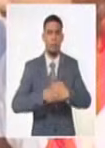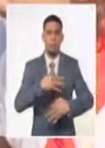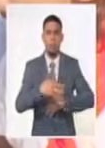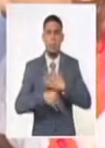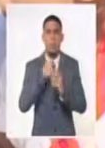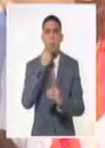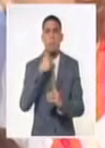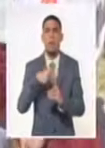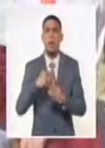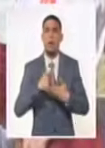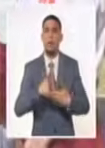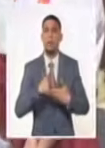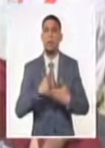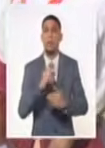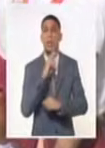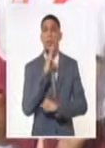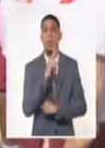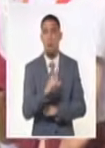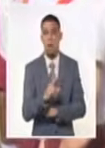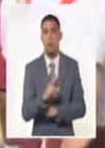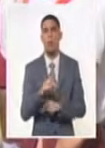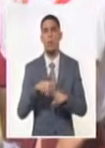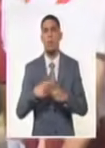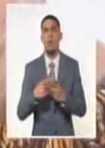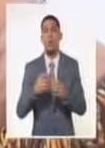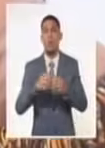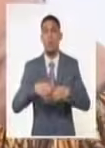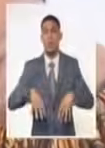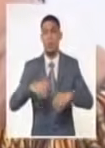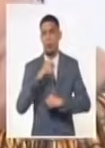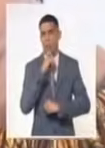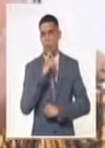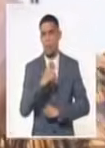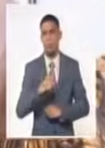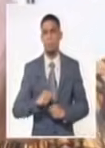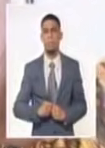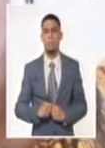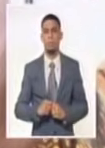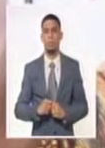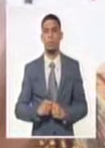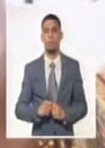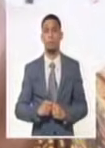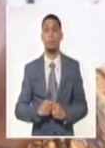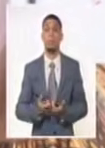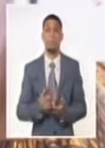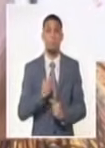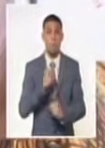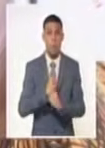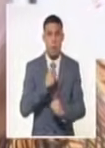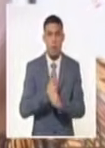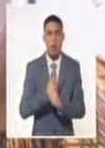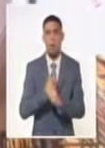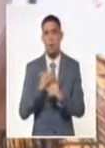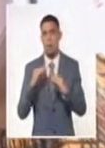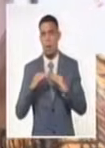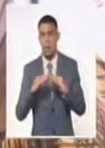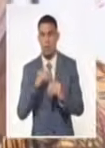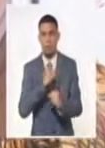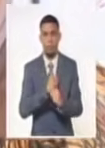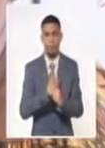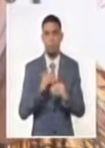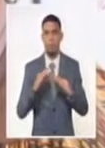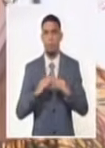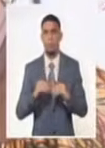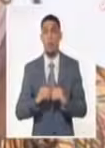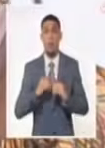familiar como respuesta al cerco impuesto por el gobierno de los Estados Unidos. La escuela tiene que ser trabajo-hogar para que pueda salir, y con este problemas